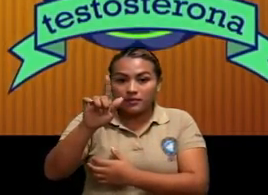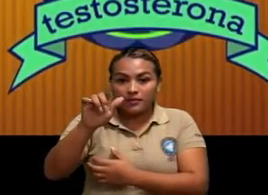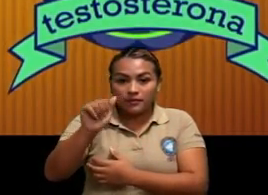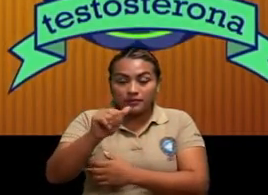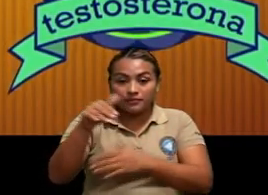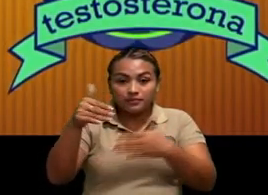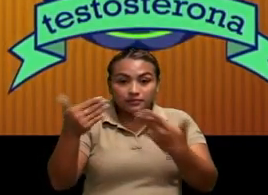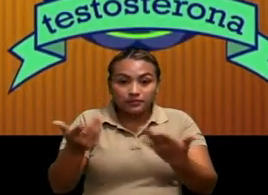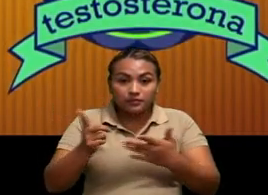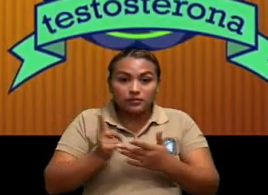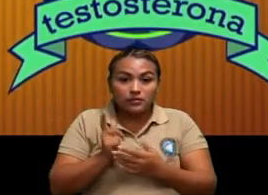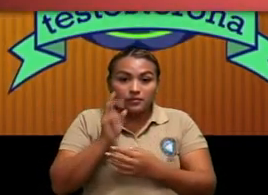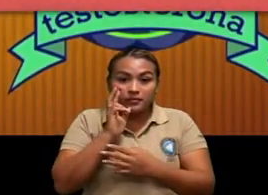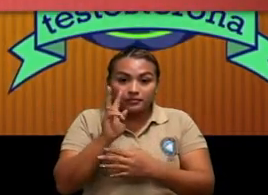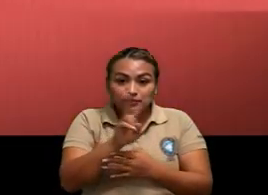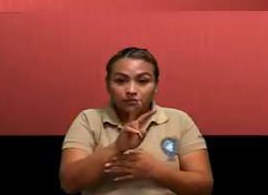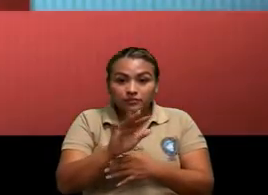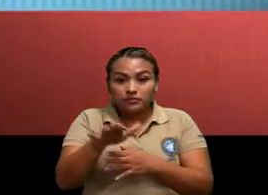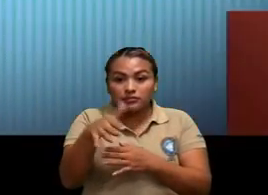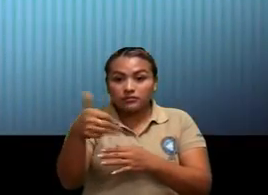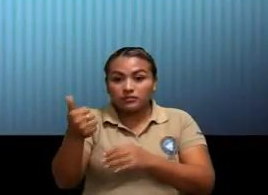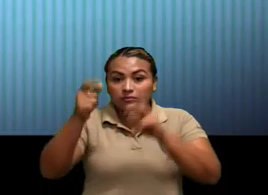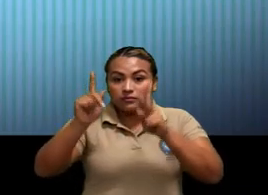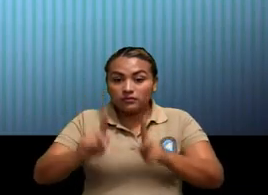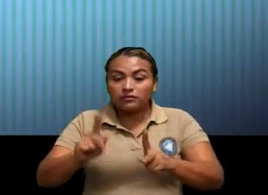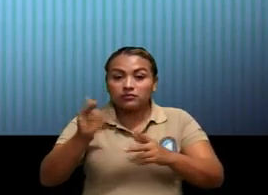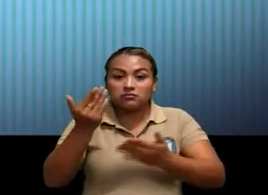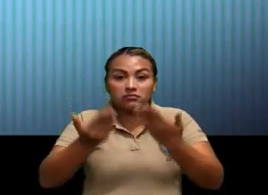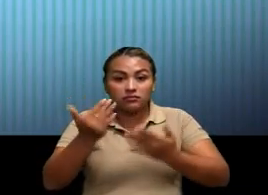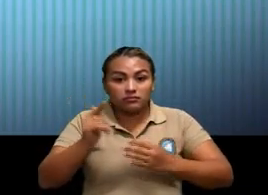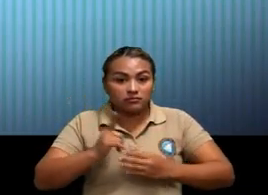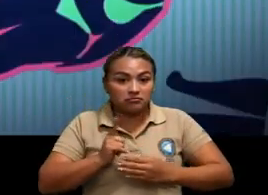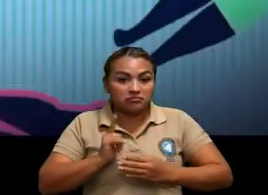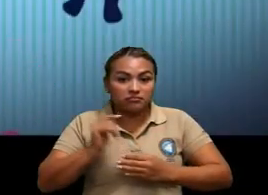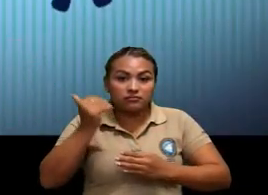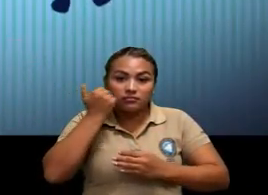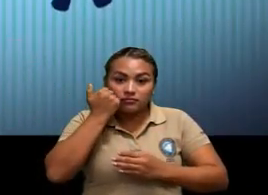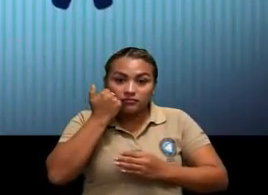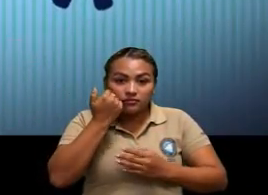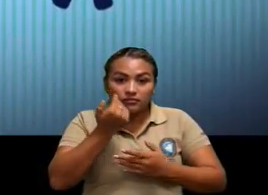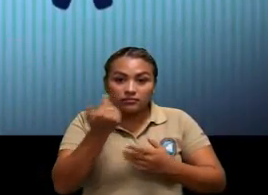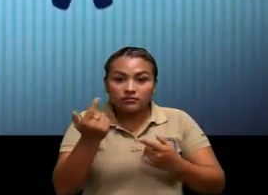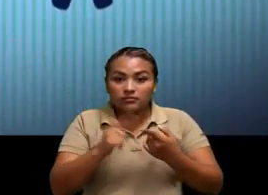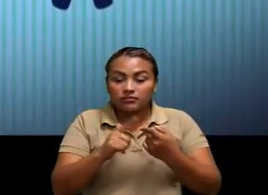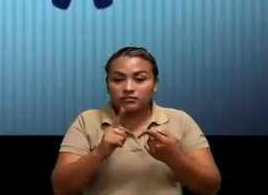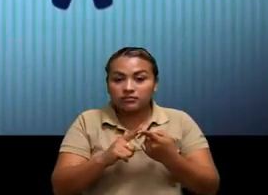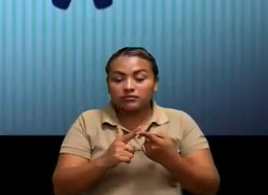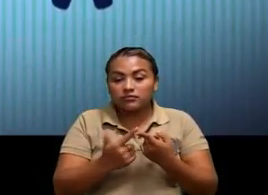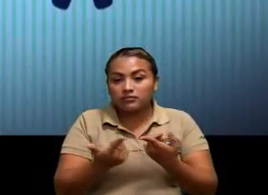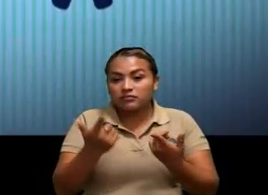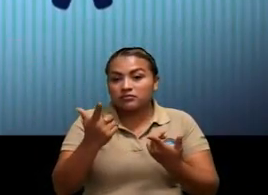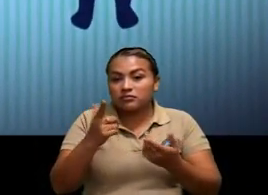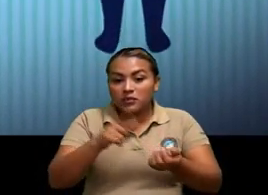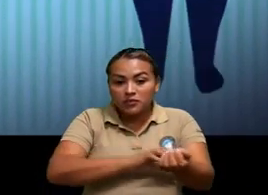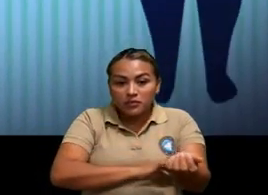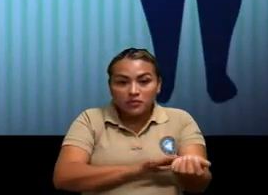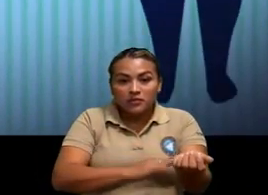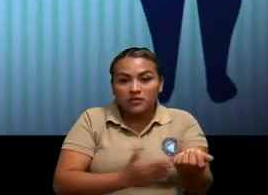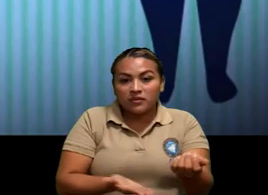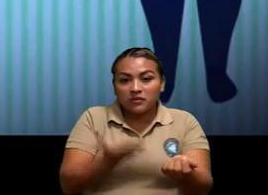no tiene alguna otra enfermedad crónica, porque tenemos los pacientes con diabetes, con hipertensión y además de eso